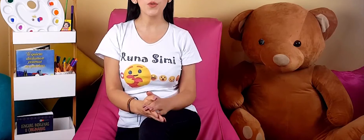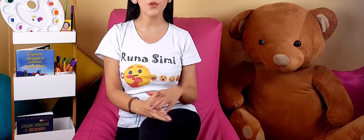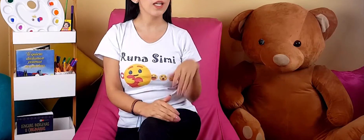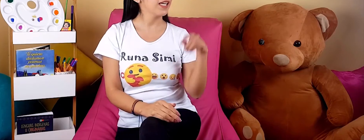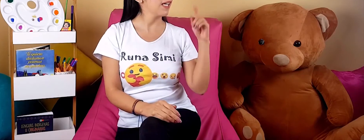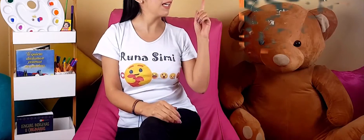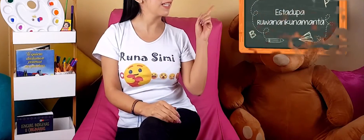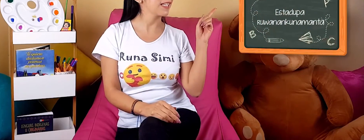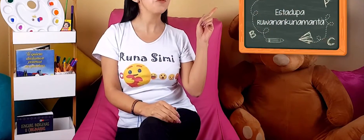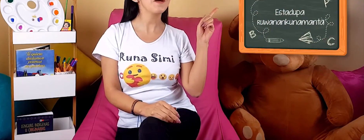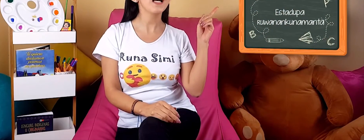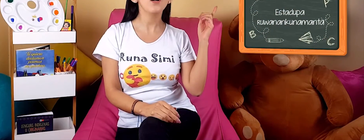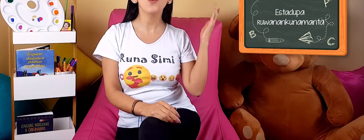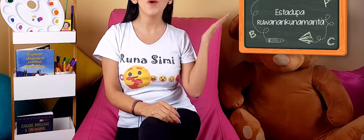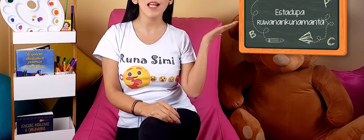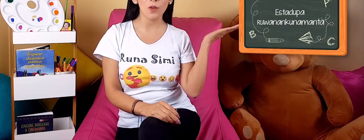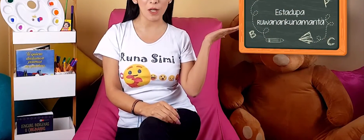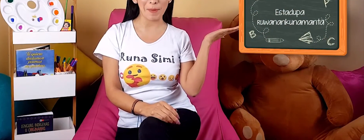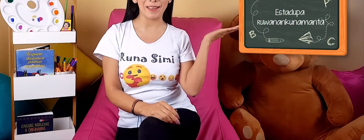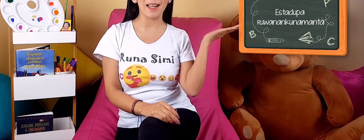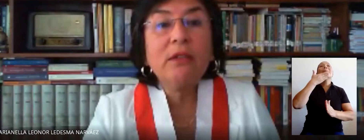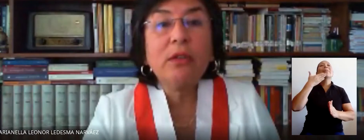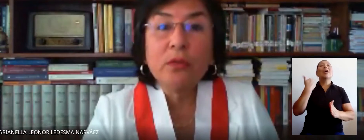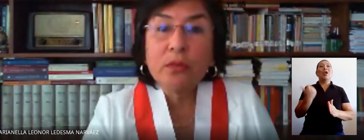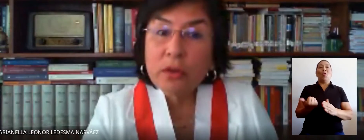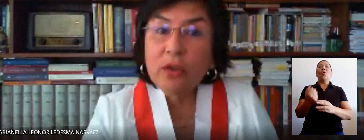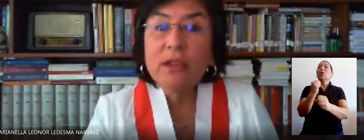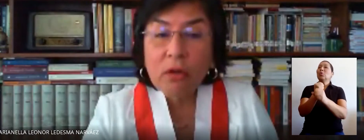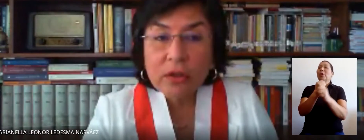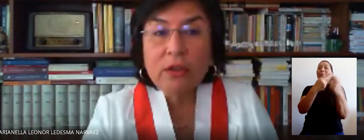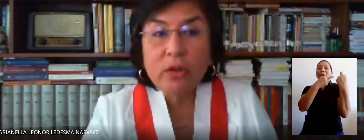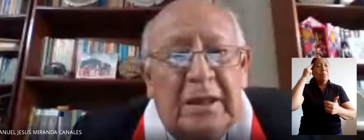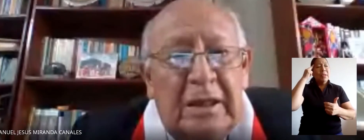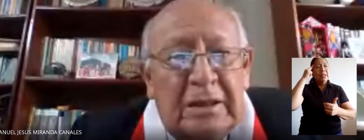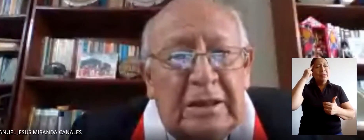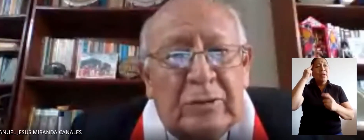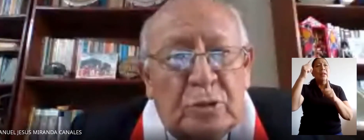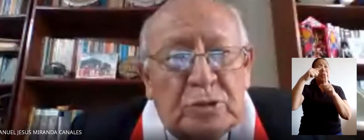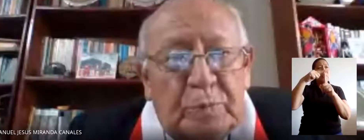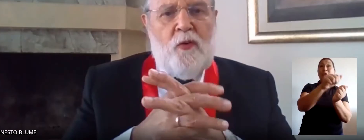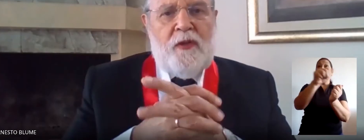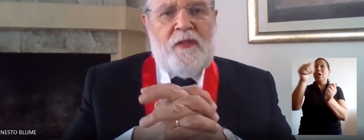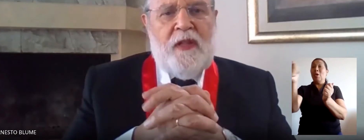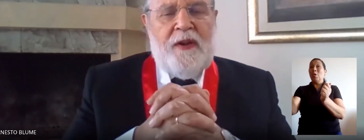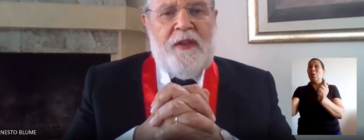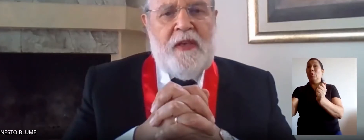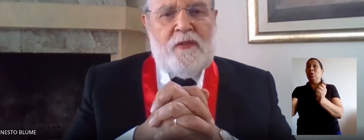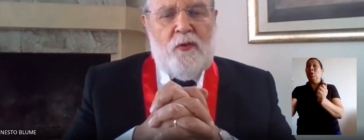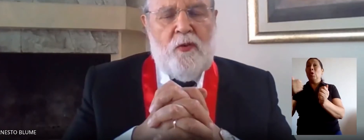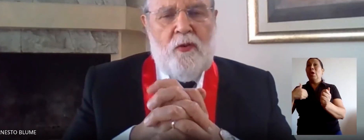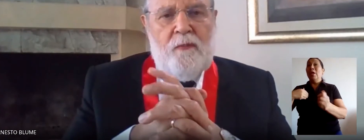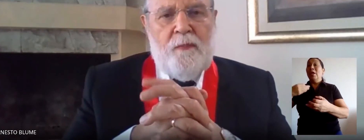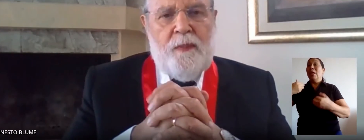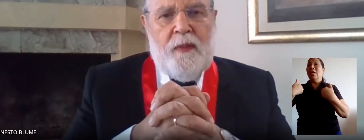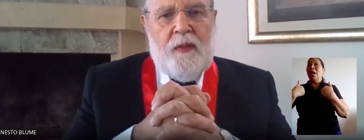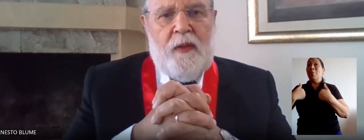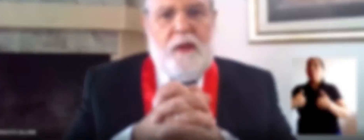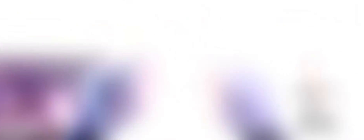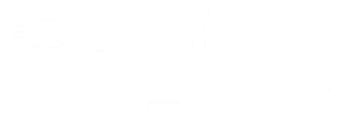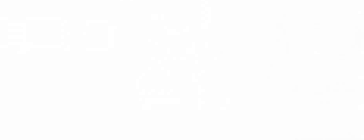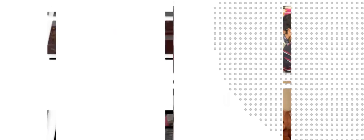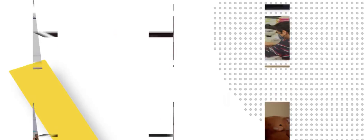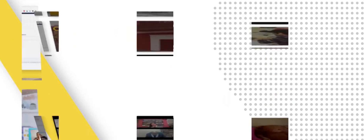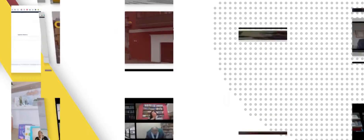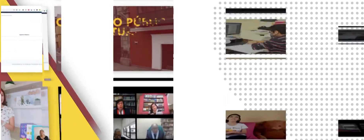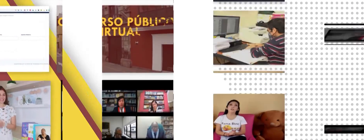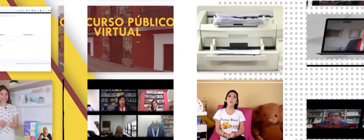simipi hisp'isqata. Señas rimaywanpas audienciakunatam kallpancharuyku. Iskay waranja iskay chunkayuq